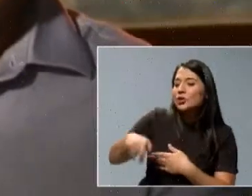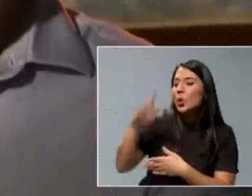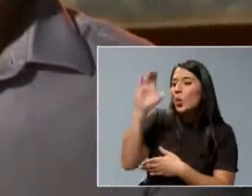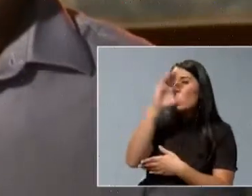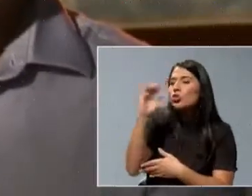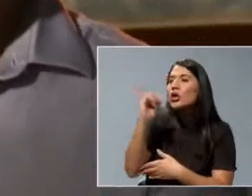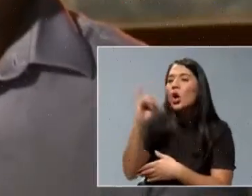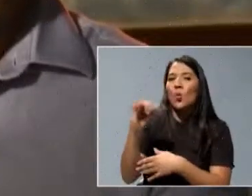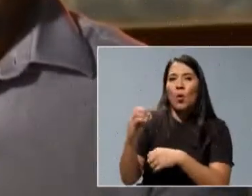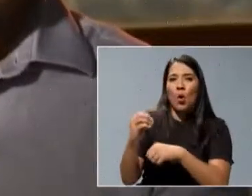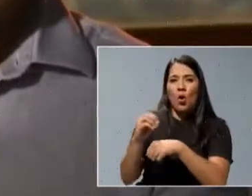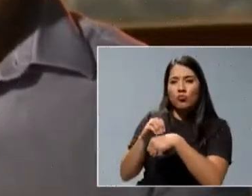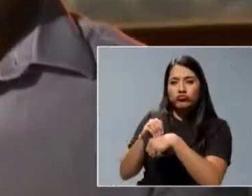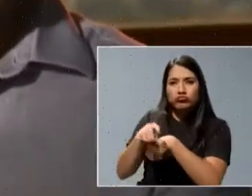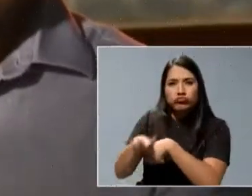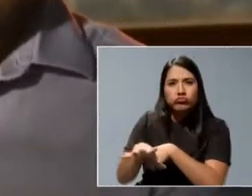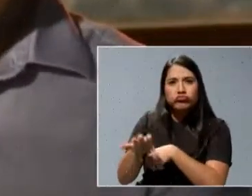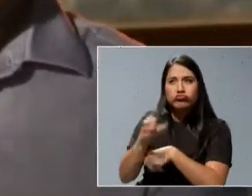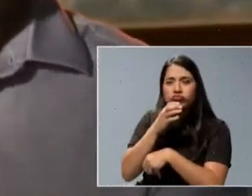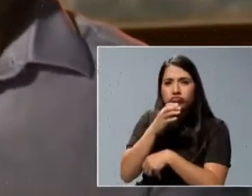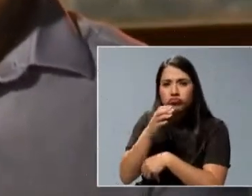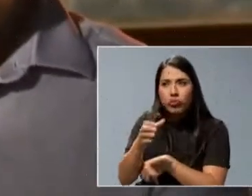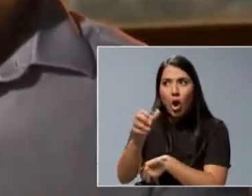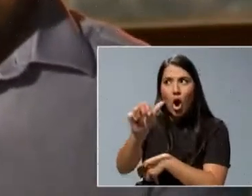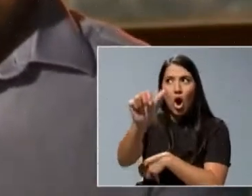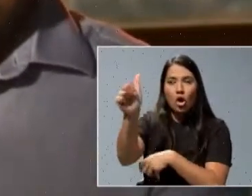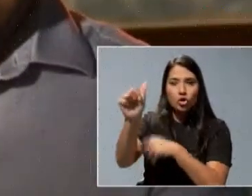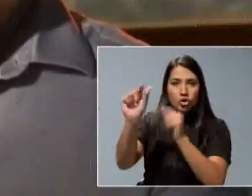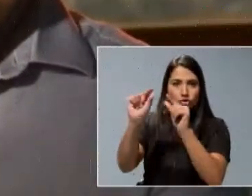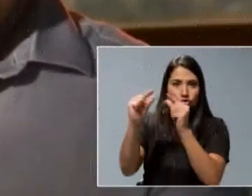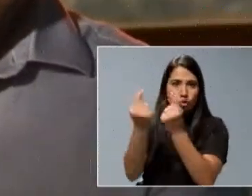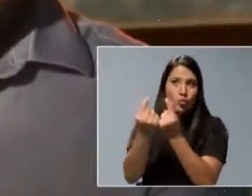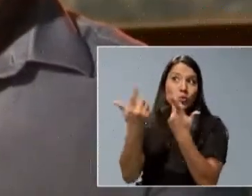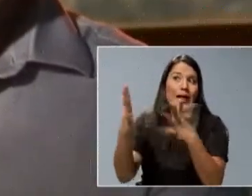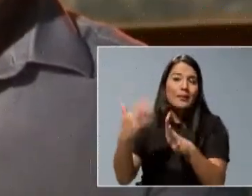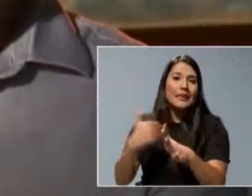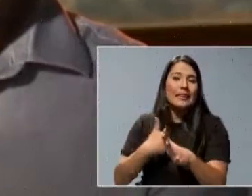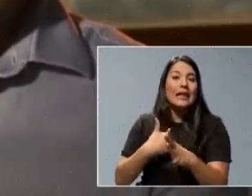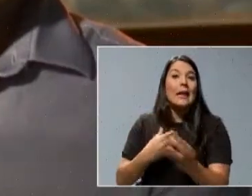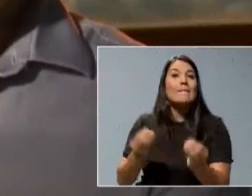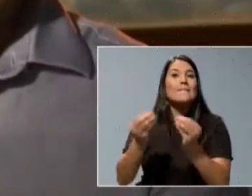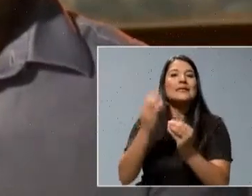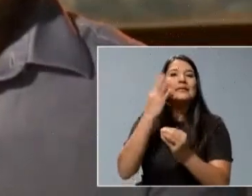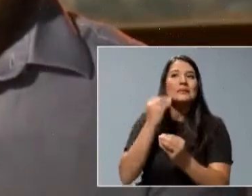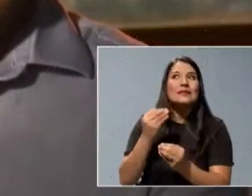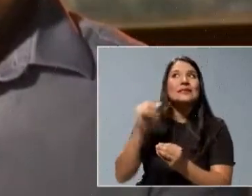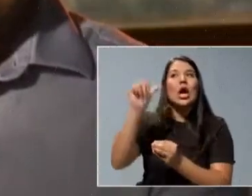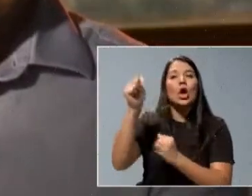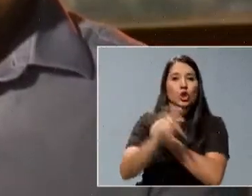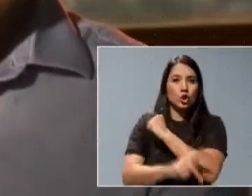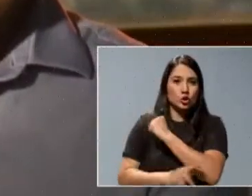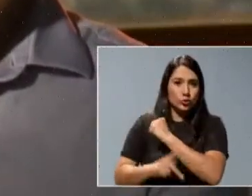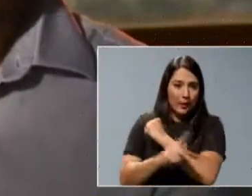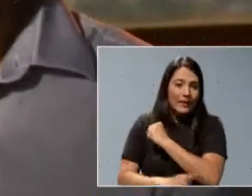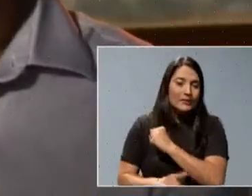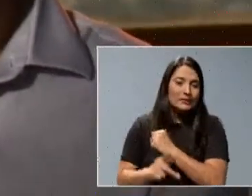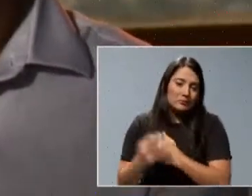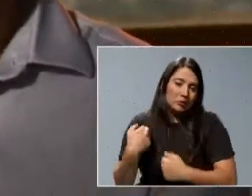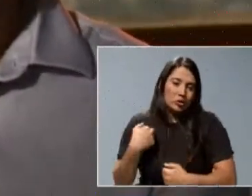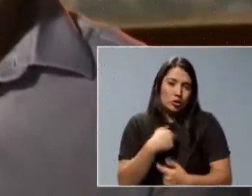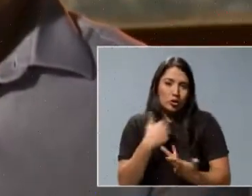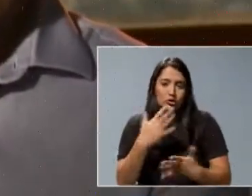vez de algunos otros grupos que tal vez están en esta misma situación, países vecinos que tenemos conocimiento. Bueno,